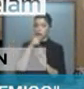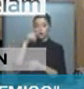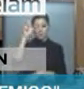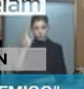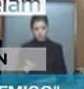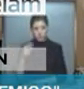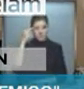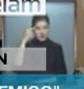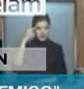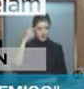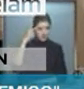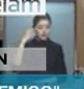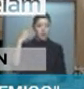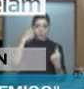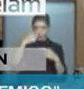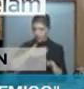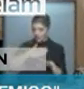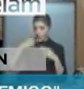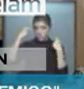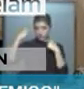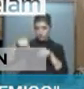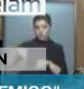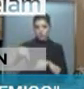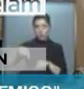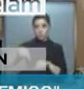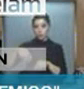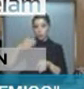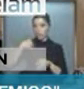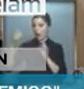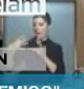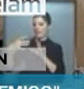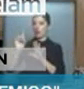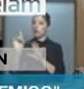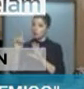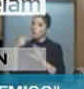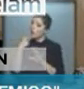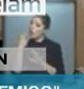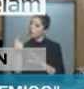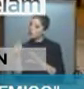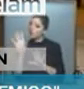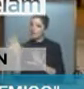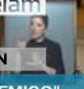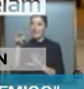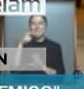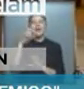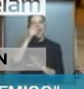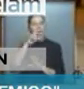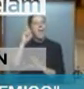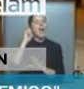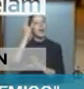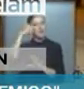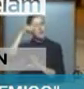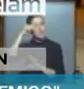enemigo. Lo que sí me gustaría que me convenciera de que me argumentara, ahí te concedo, ahí te hago la concesión,